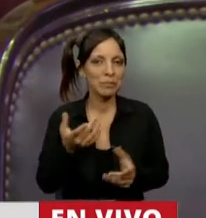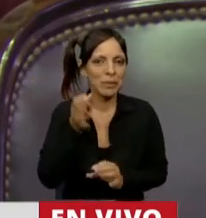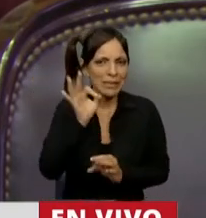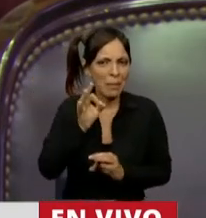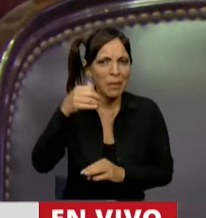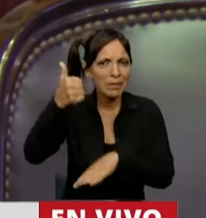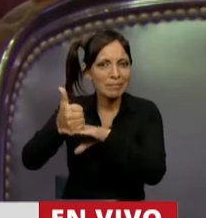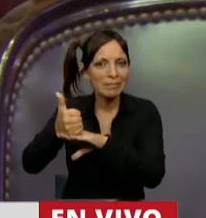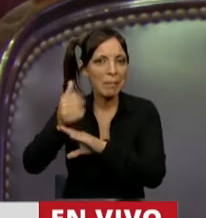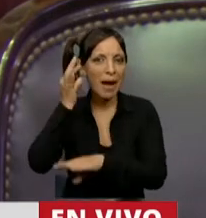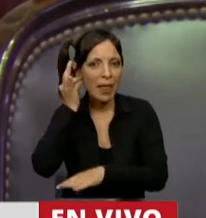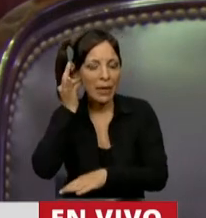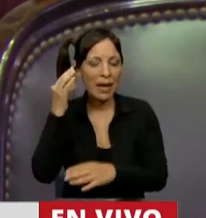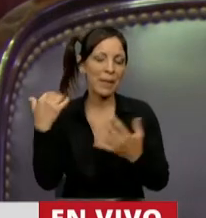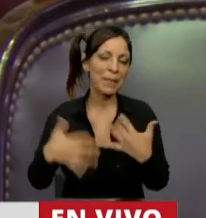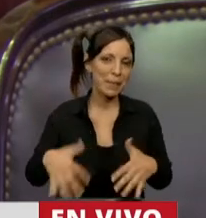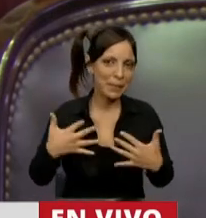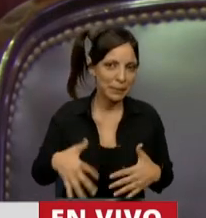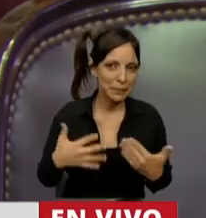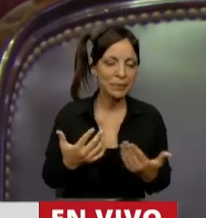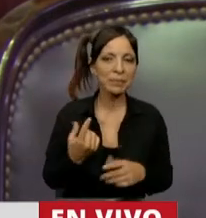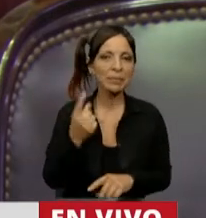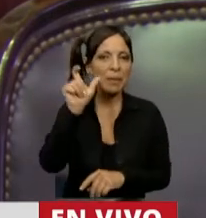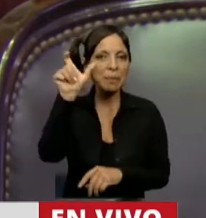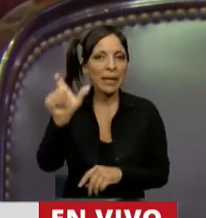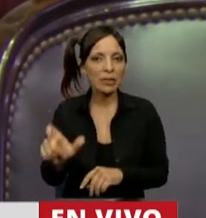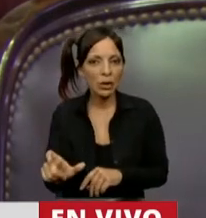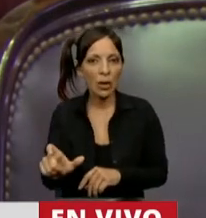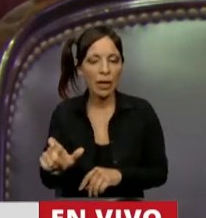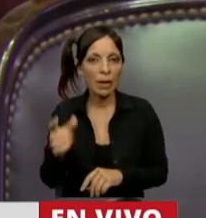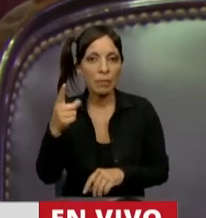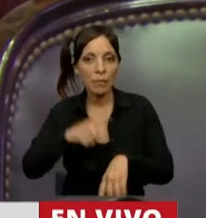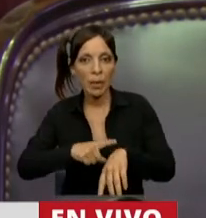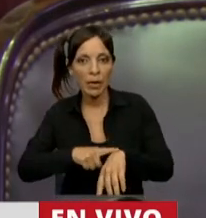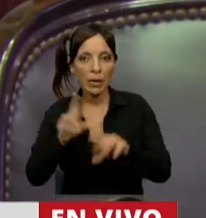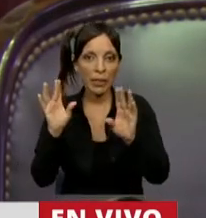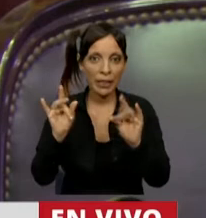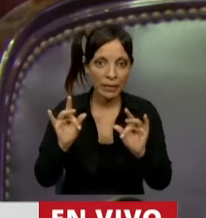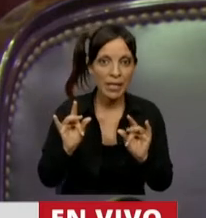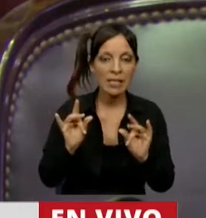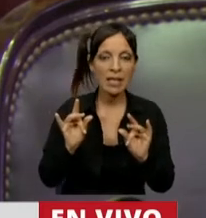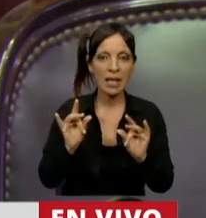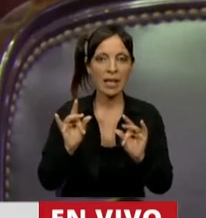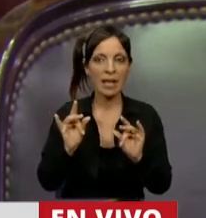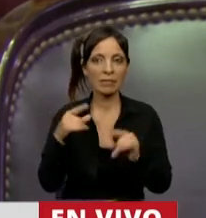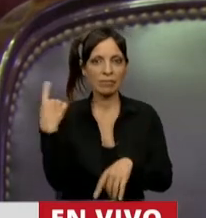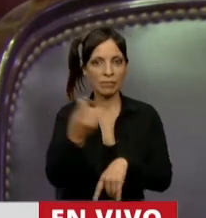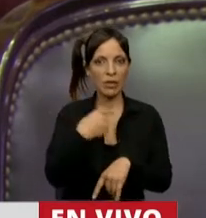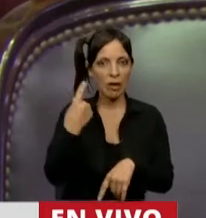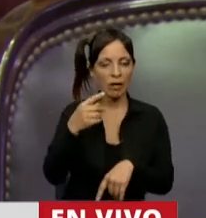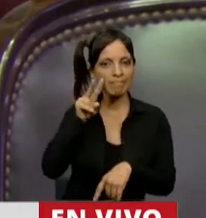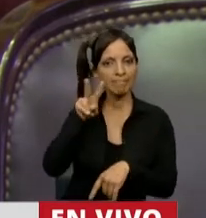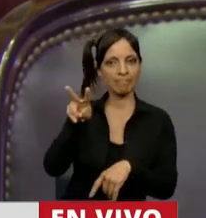existía alguien que cuando las cosas eran difíciles todos